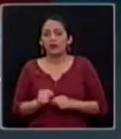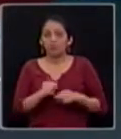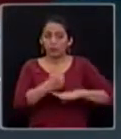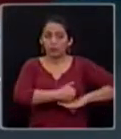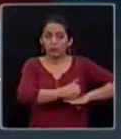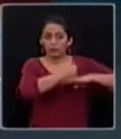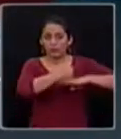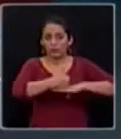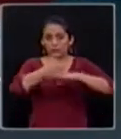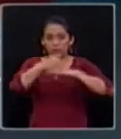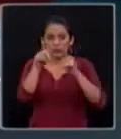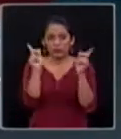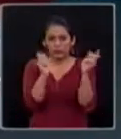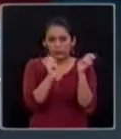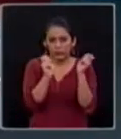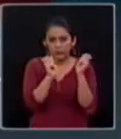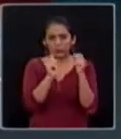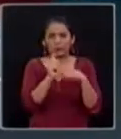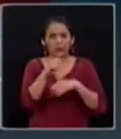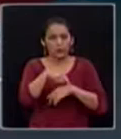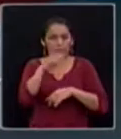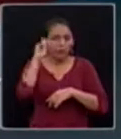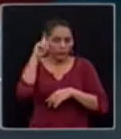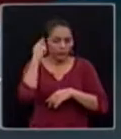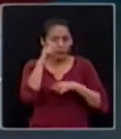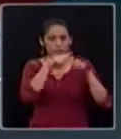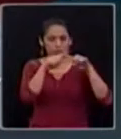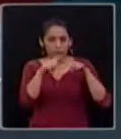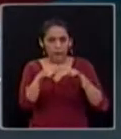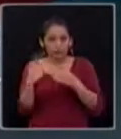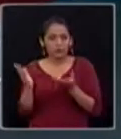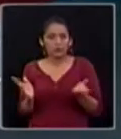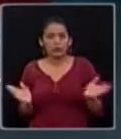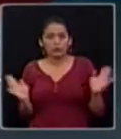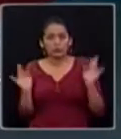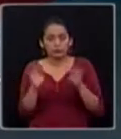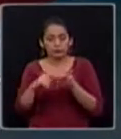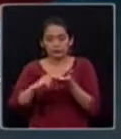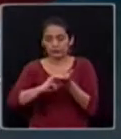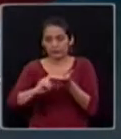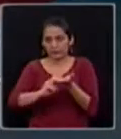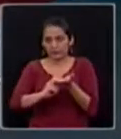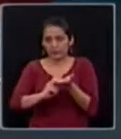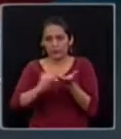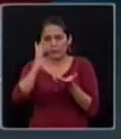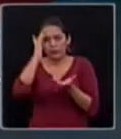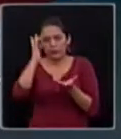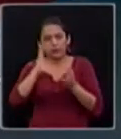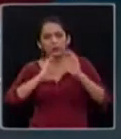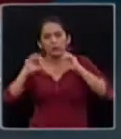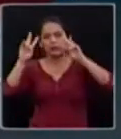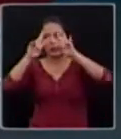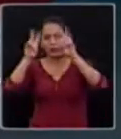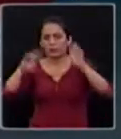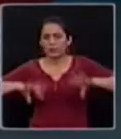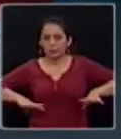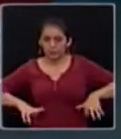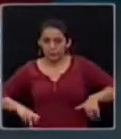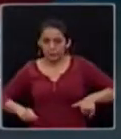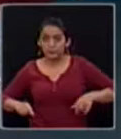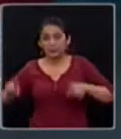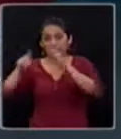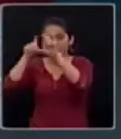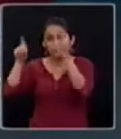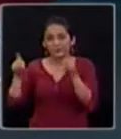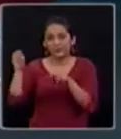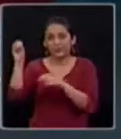de los organismos de control y de las funciones del Estado para analizar acciones contra la corrupción, por ejemplo, el caso de Brecht. Y al